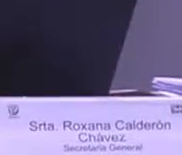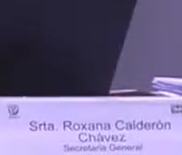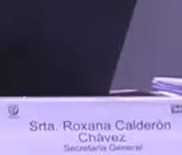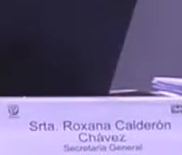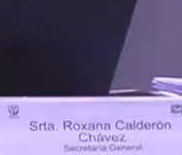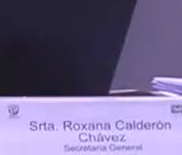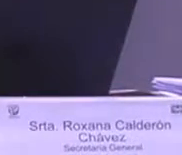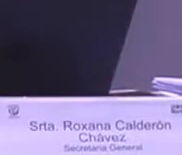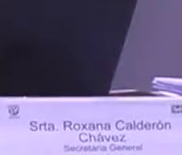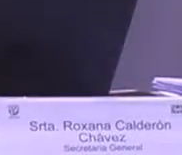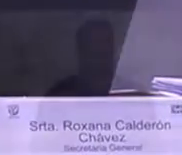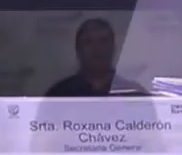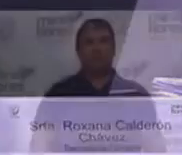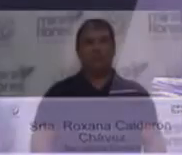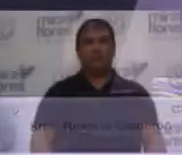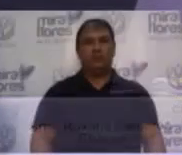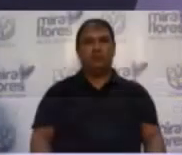Stiglitz Watson.